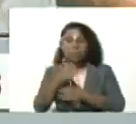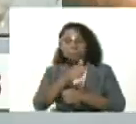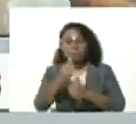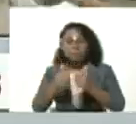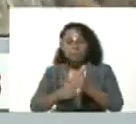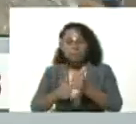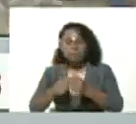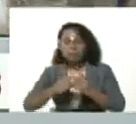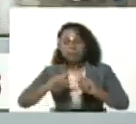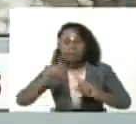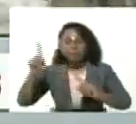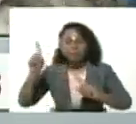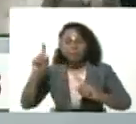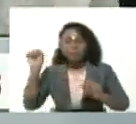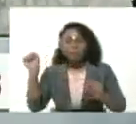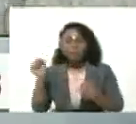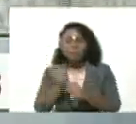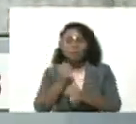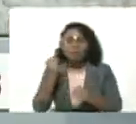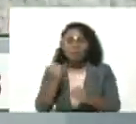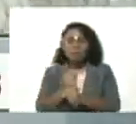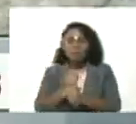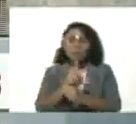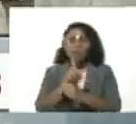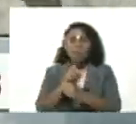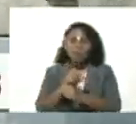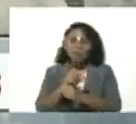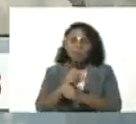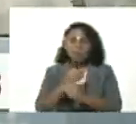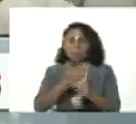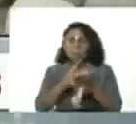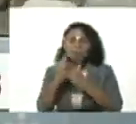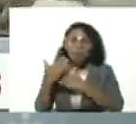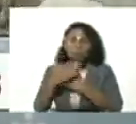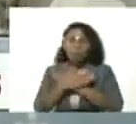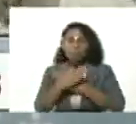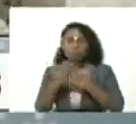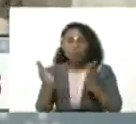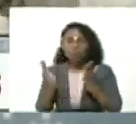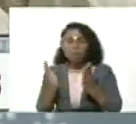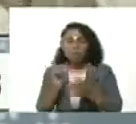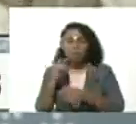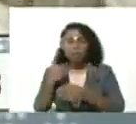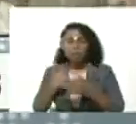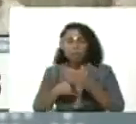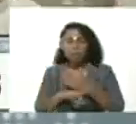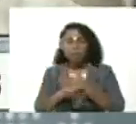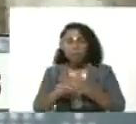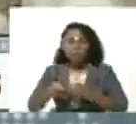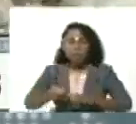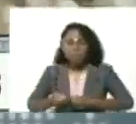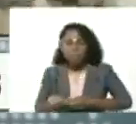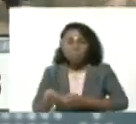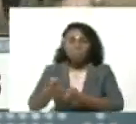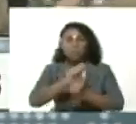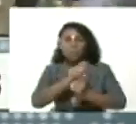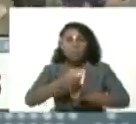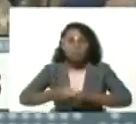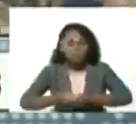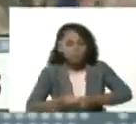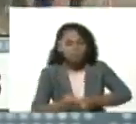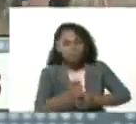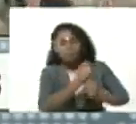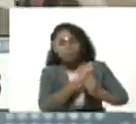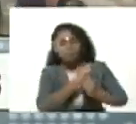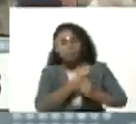eléctrica, los trabajadores, pero también la comunidad solidaria y voluntaria que se fue con una pala a recuperar su estación